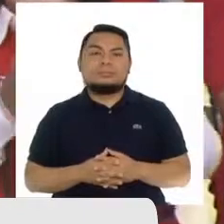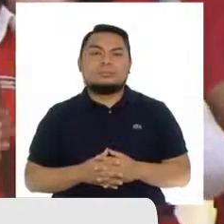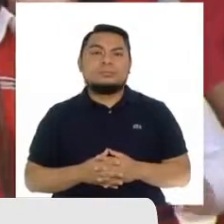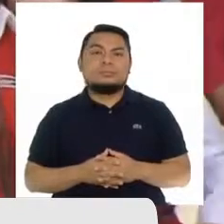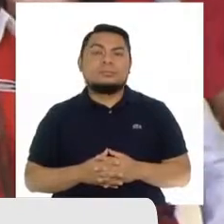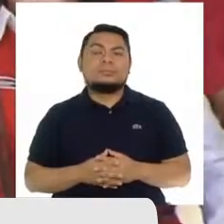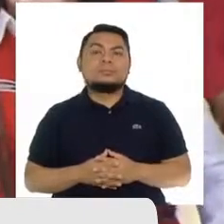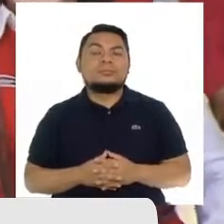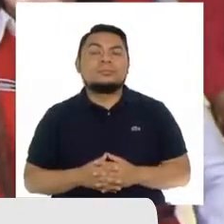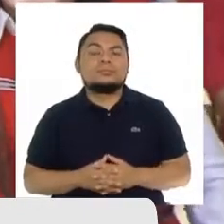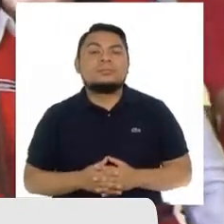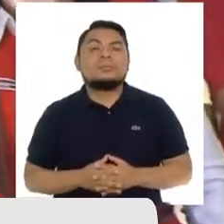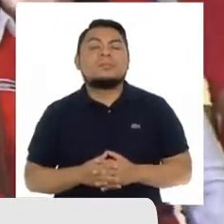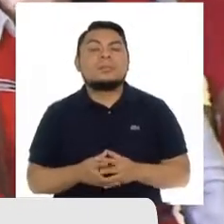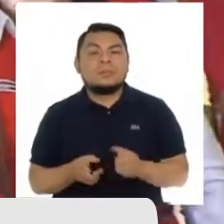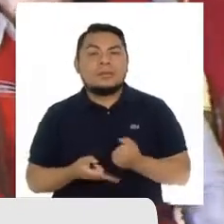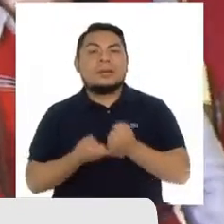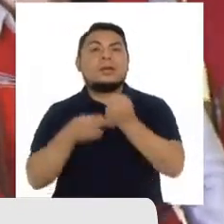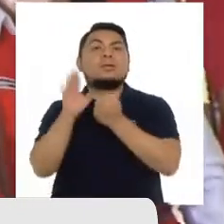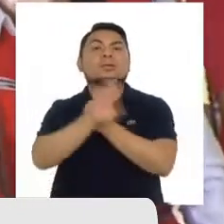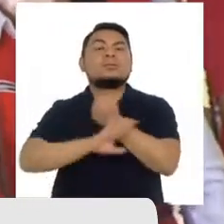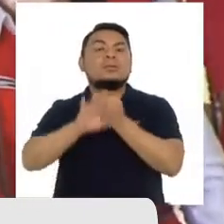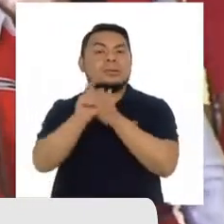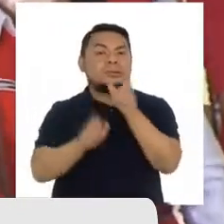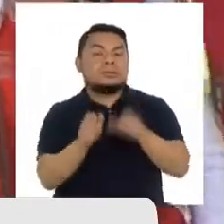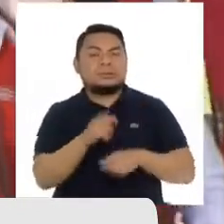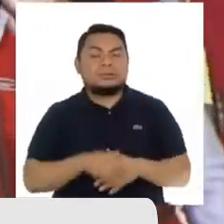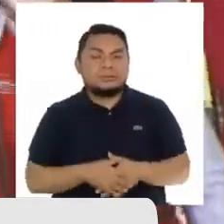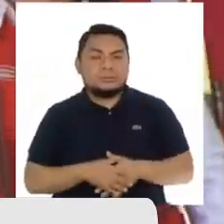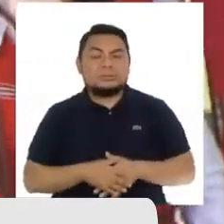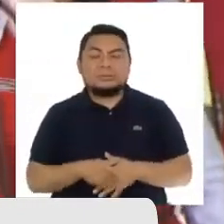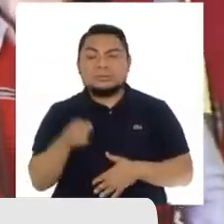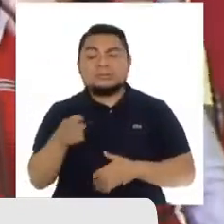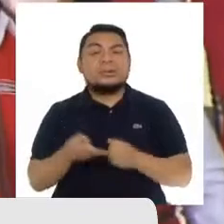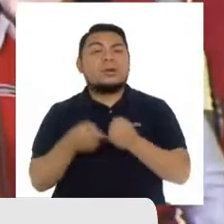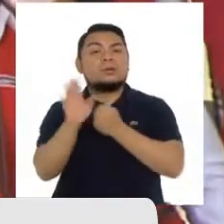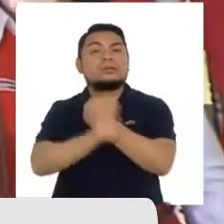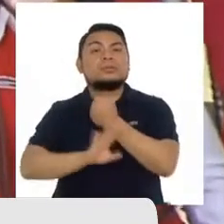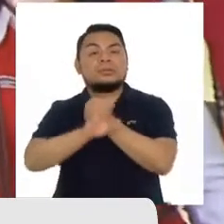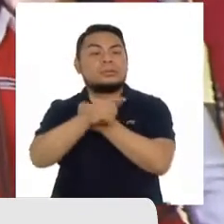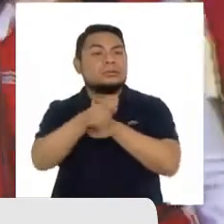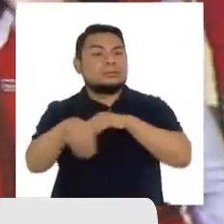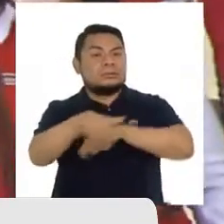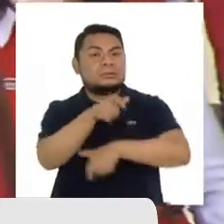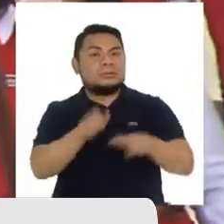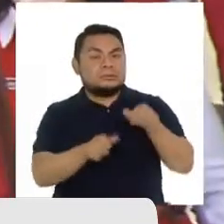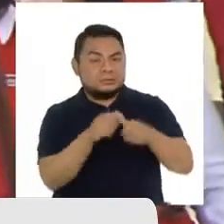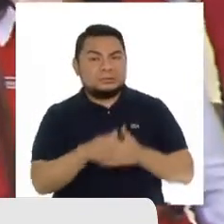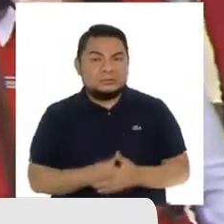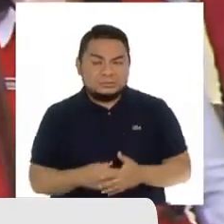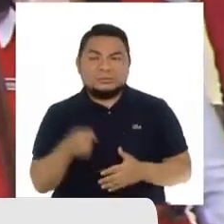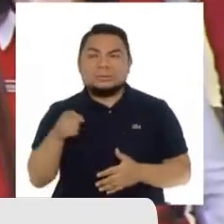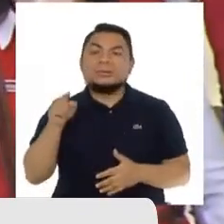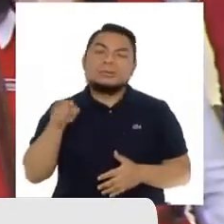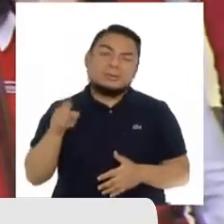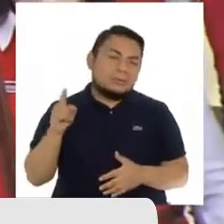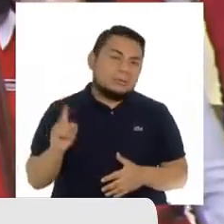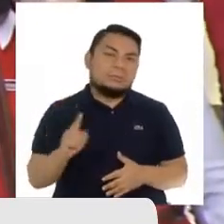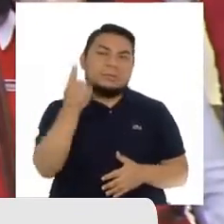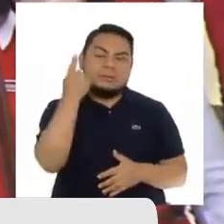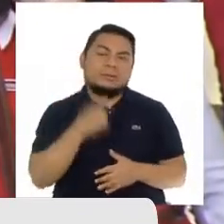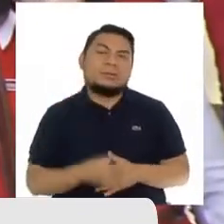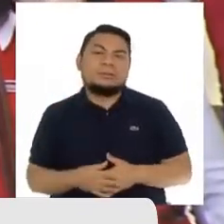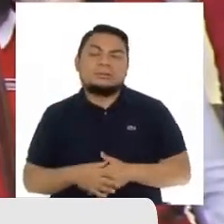seguridad ciudadana la seguridad ciudadana ha sido nuestra prioridad